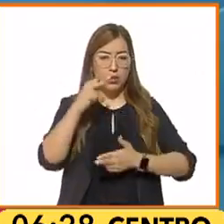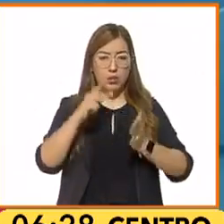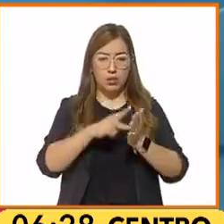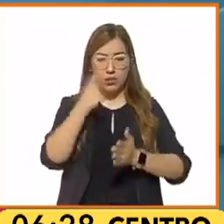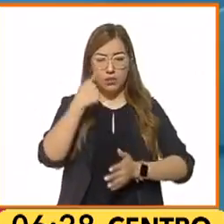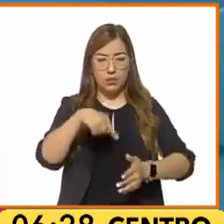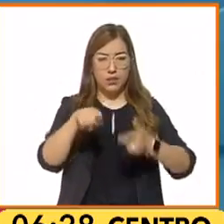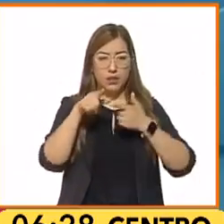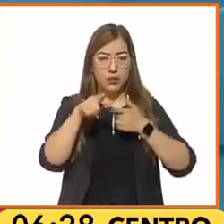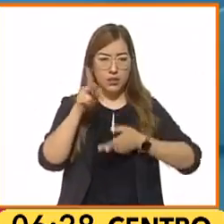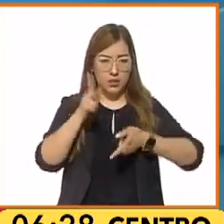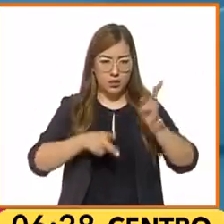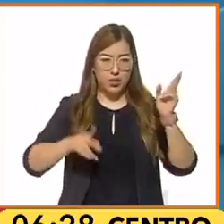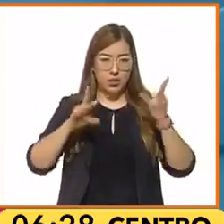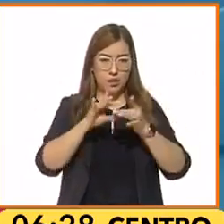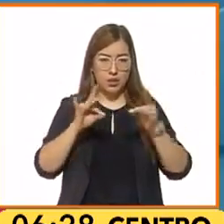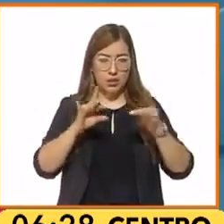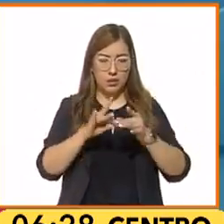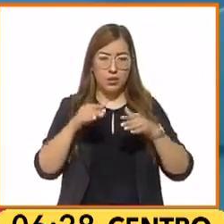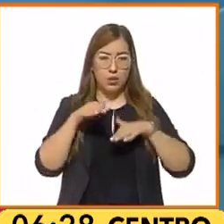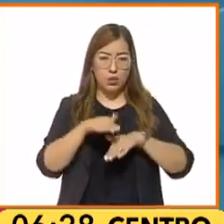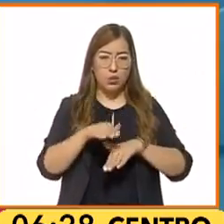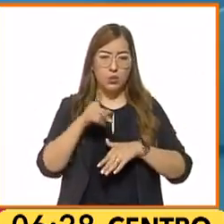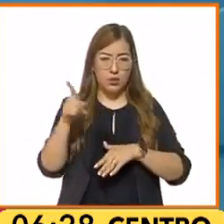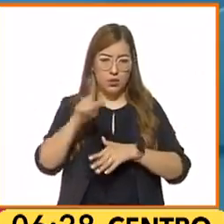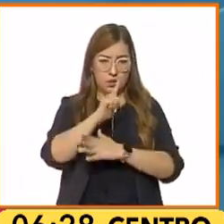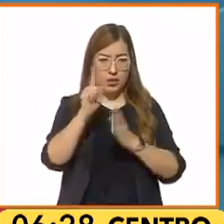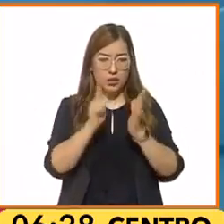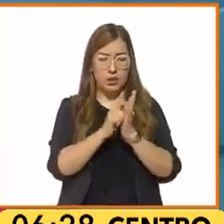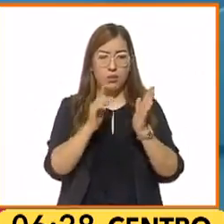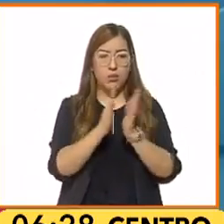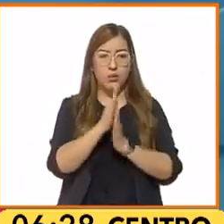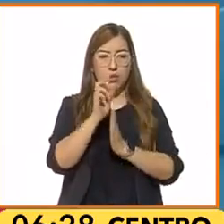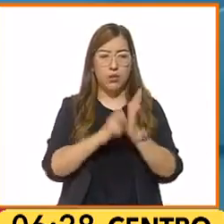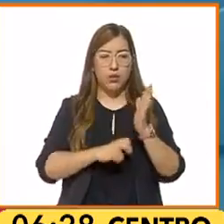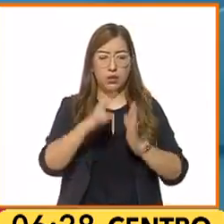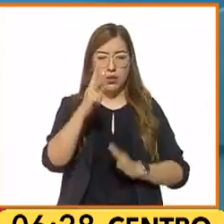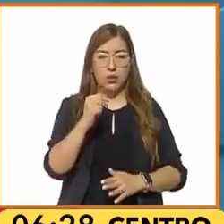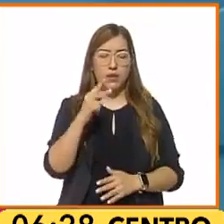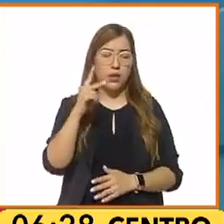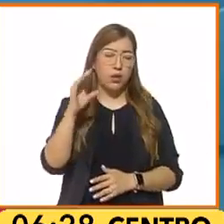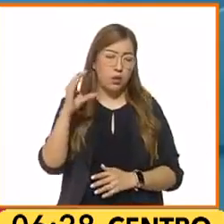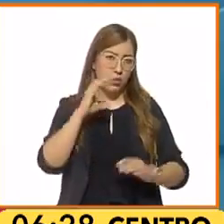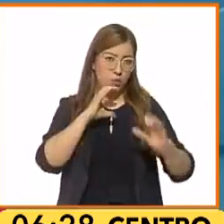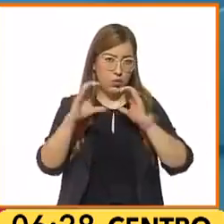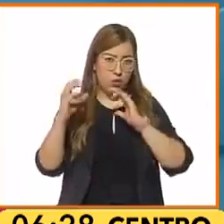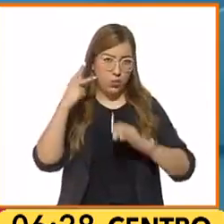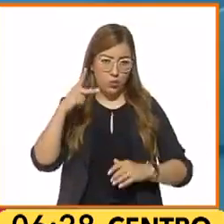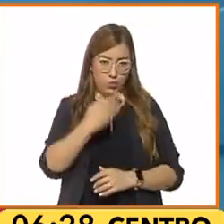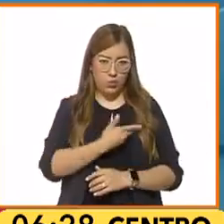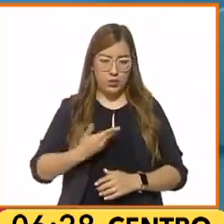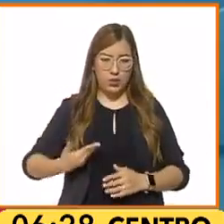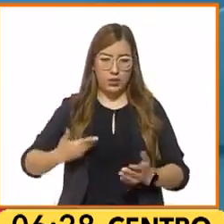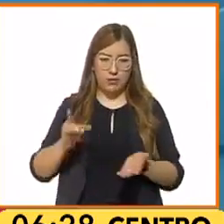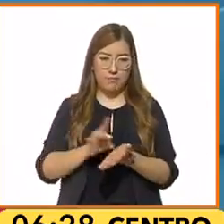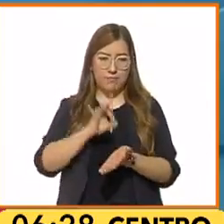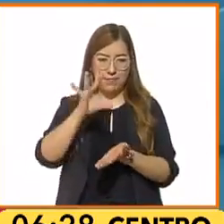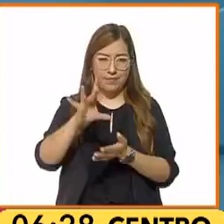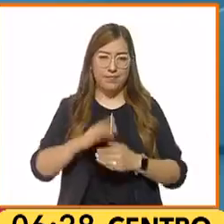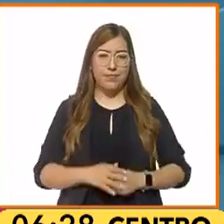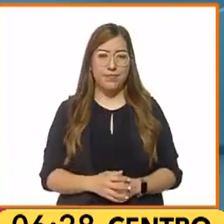seguir conversando sobre esta ley, esta reforma a la Ley de Telecomunicaciones enviada por la presidenta Claudia Sheinbaum. Por favor.